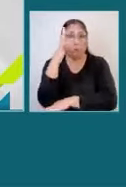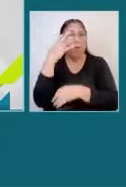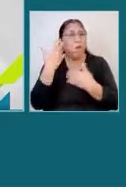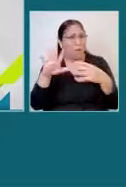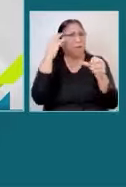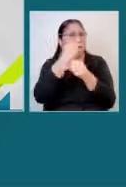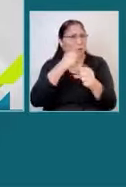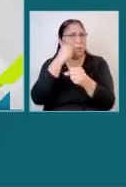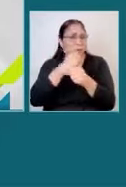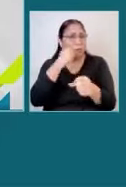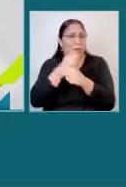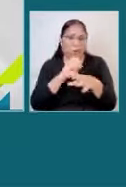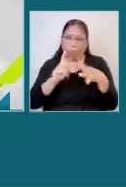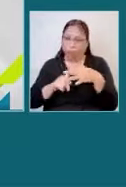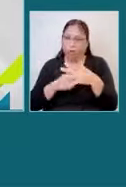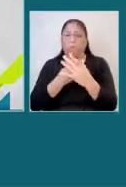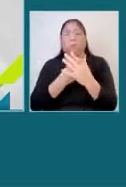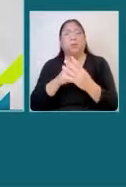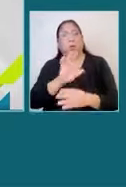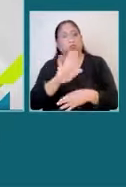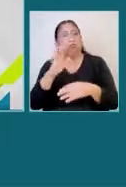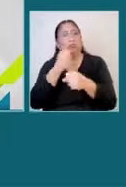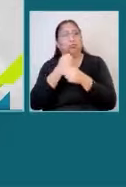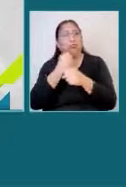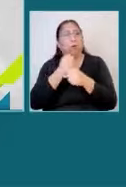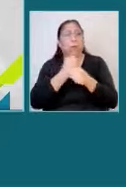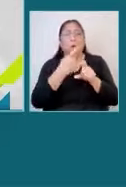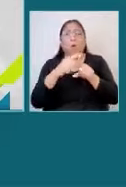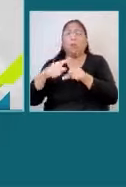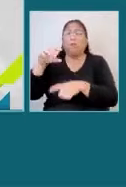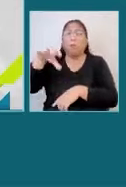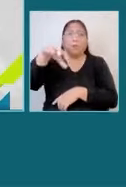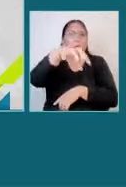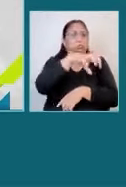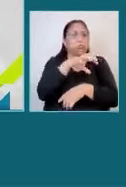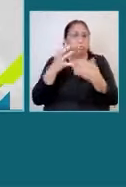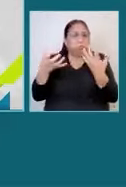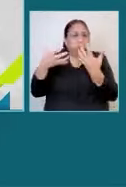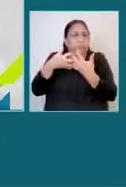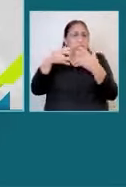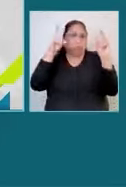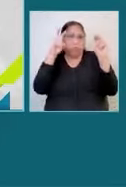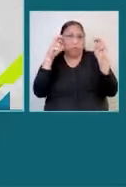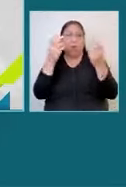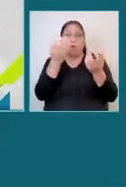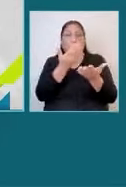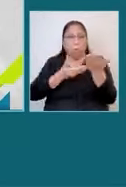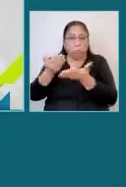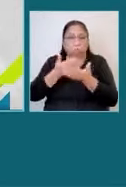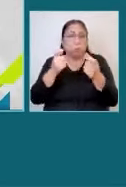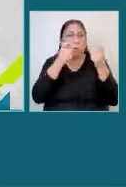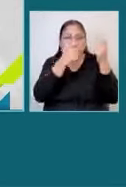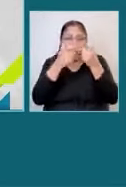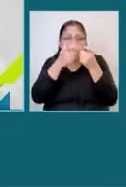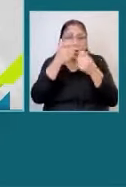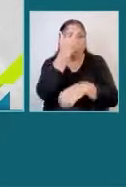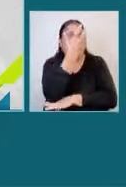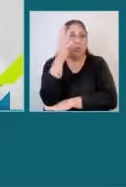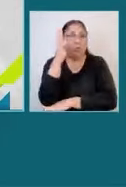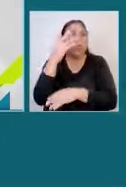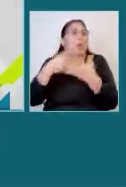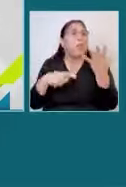realmente comenzando su trabajo en diferentes agencias relacionadas con la gestión de los bosques. Y lo que buscamos es